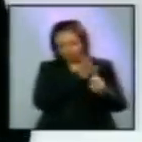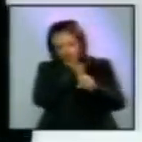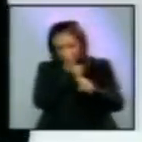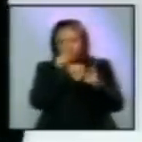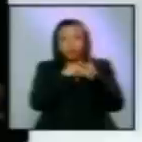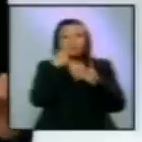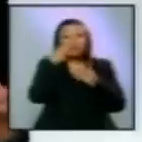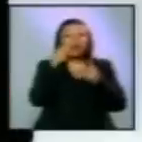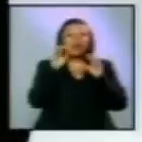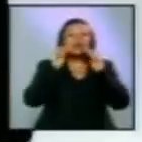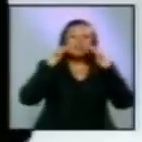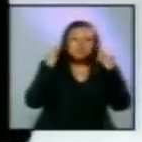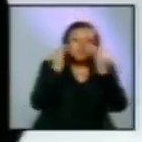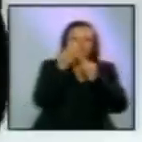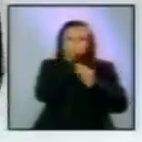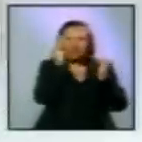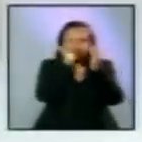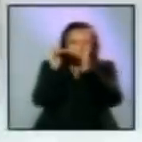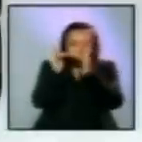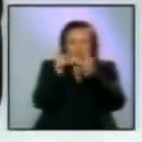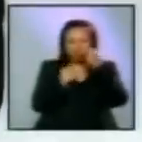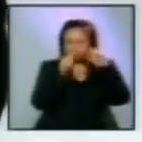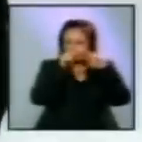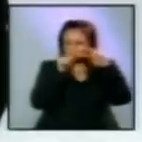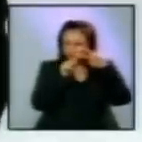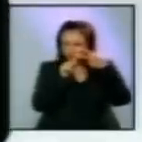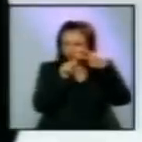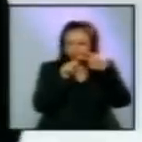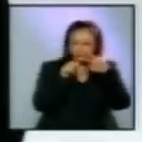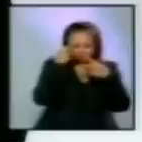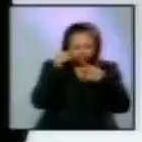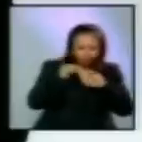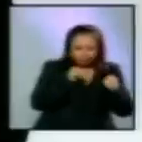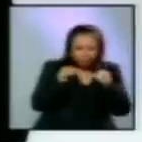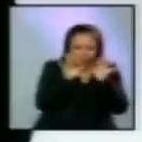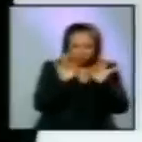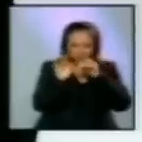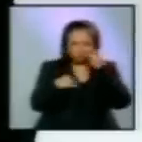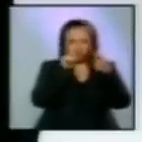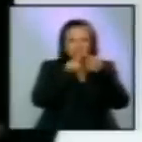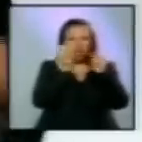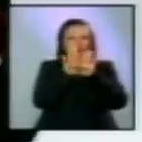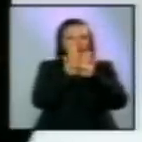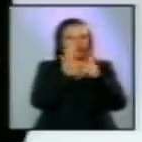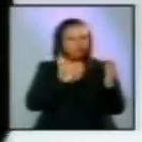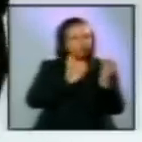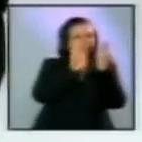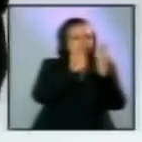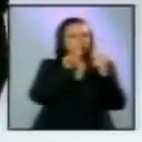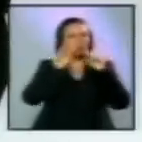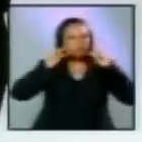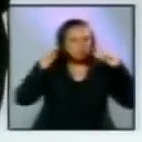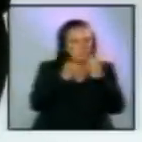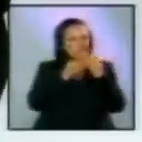haber dos estrategias claramente diferenciadas. La primera es una estrategia de lucha frontal contra la delincuencia organizada con toda